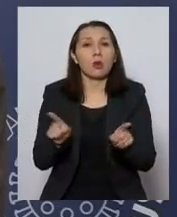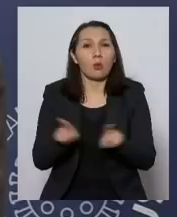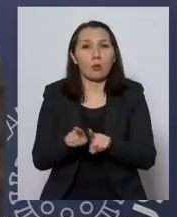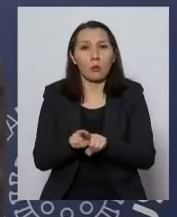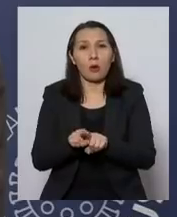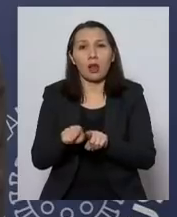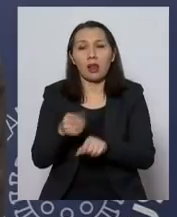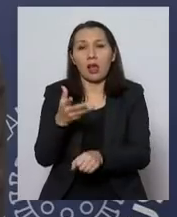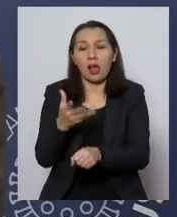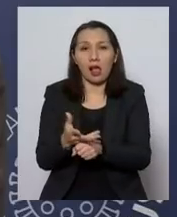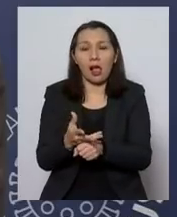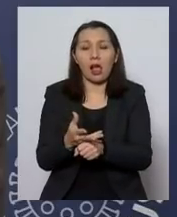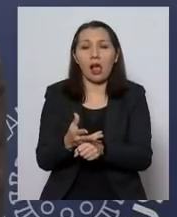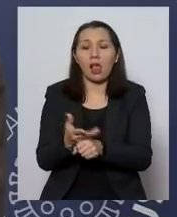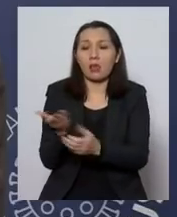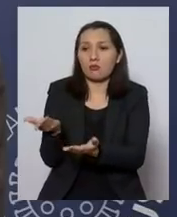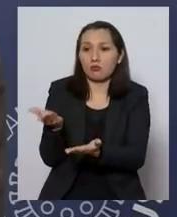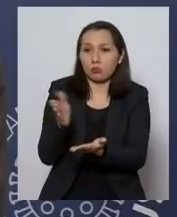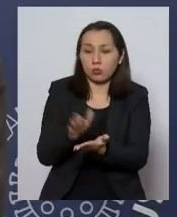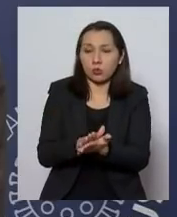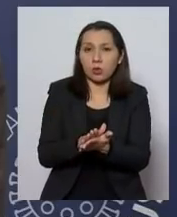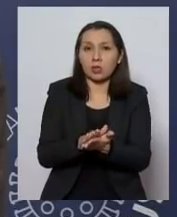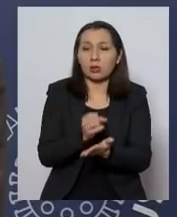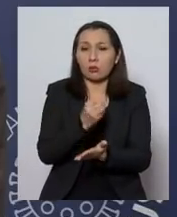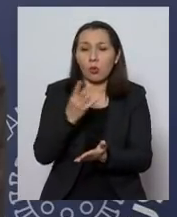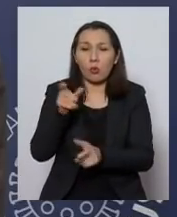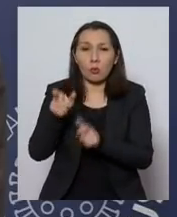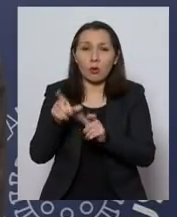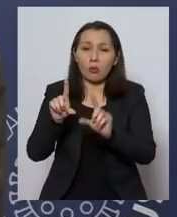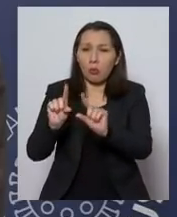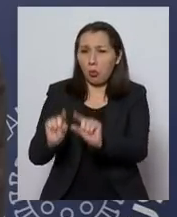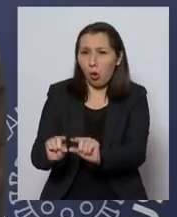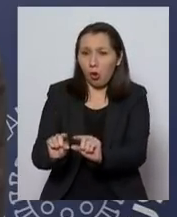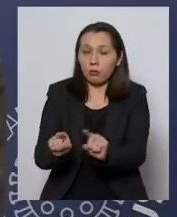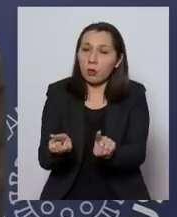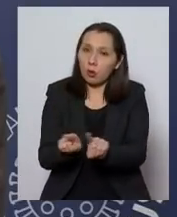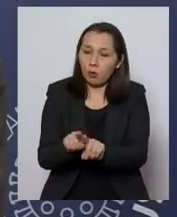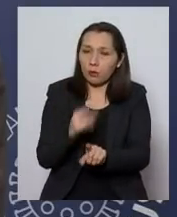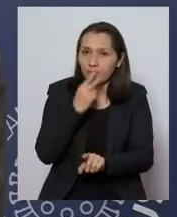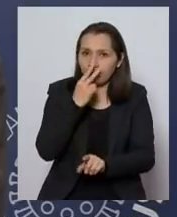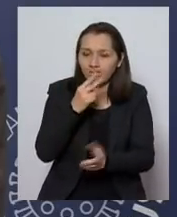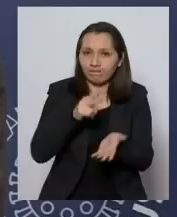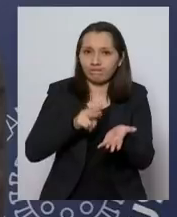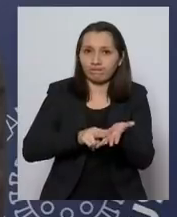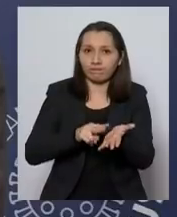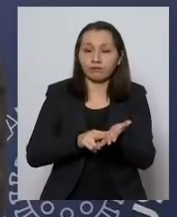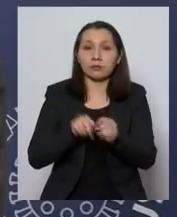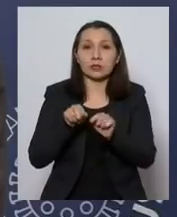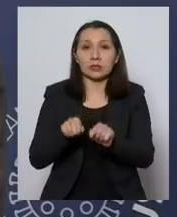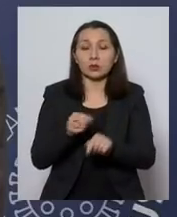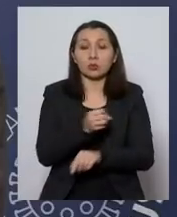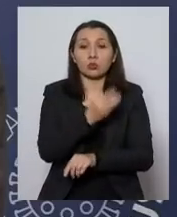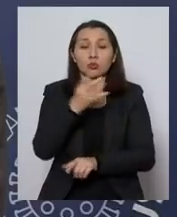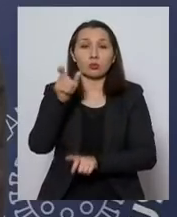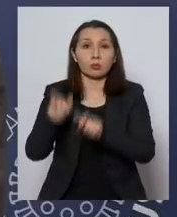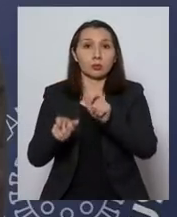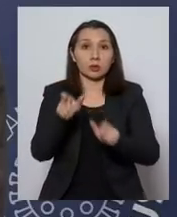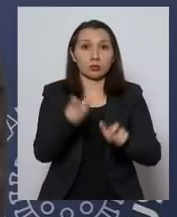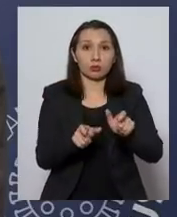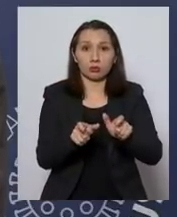que tenemos una letalidad muy baja, hay que reconocer que este número de casos